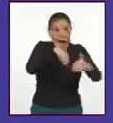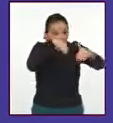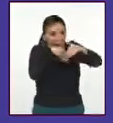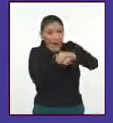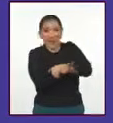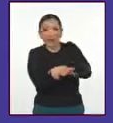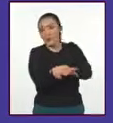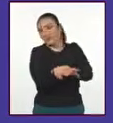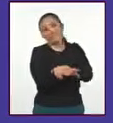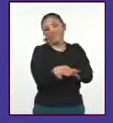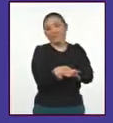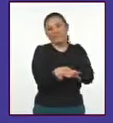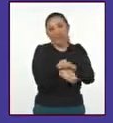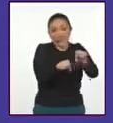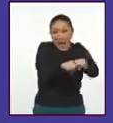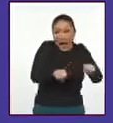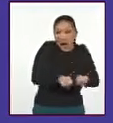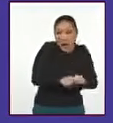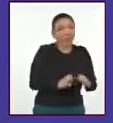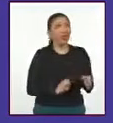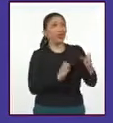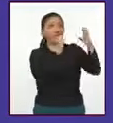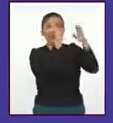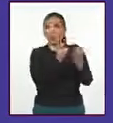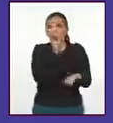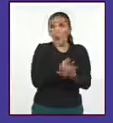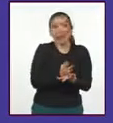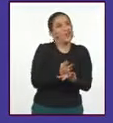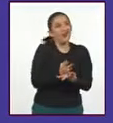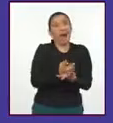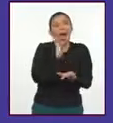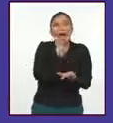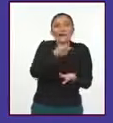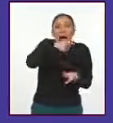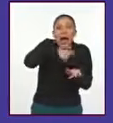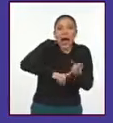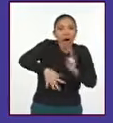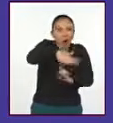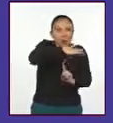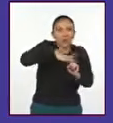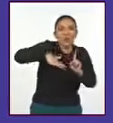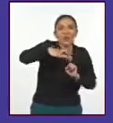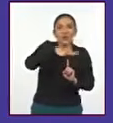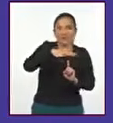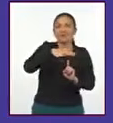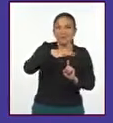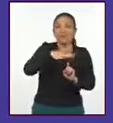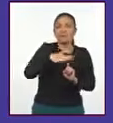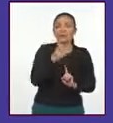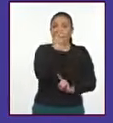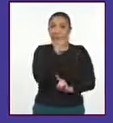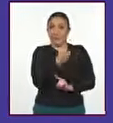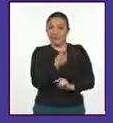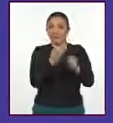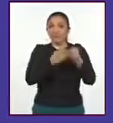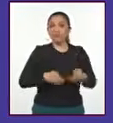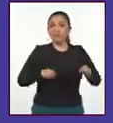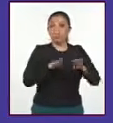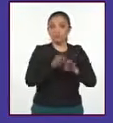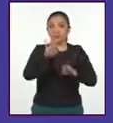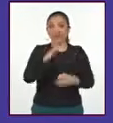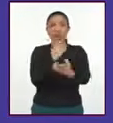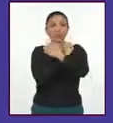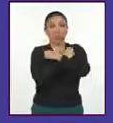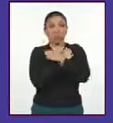es nada más un aula, un edificio, es todo lo que converge en ese espacio. En ese sentido, la educación no solo